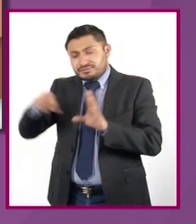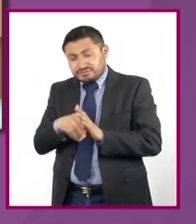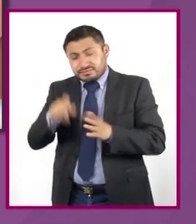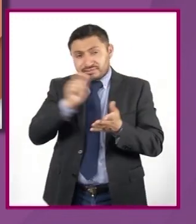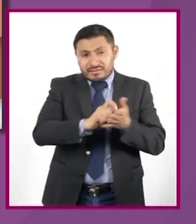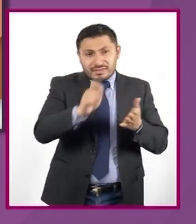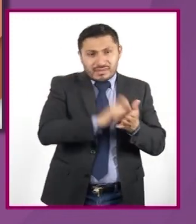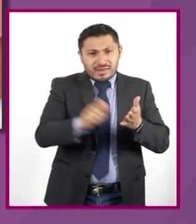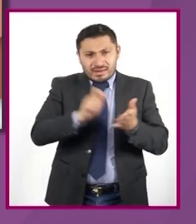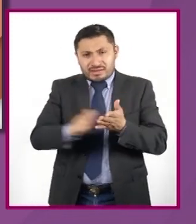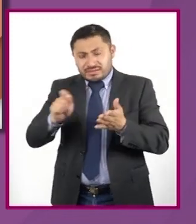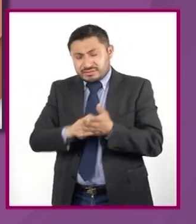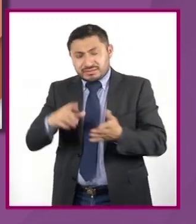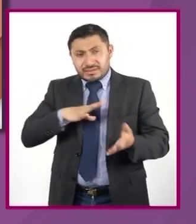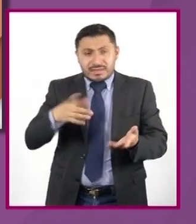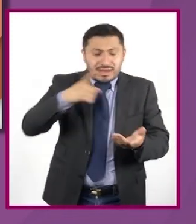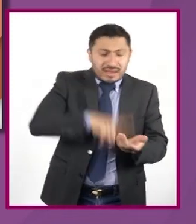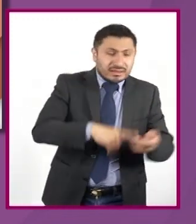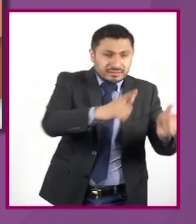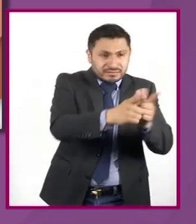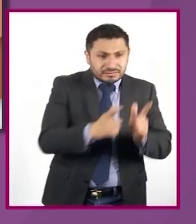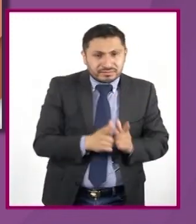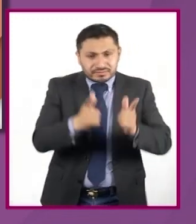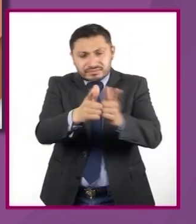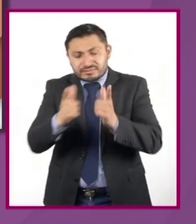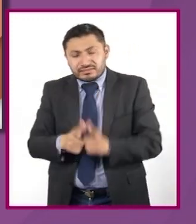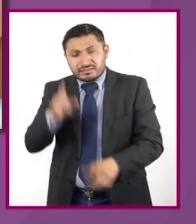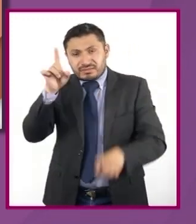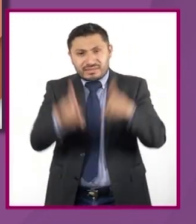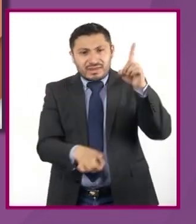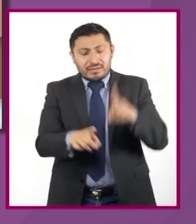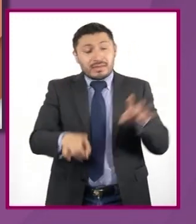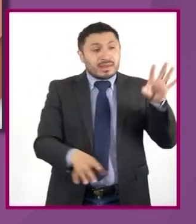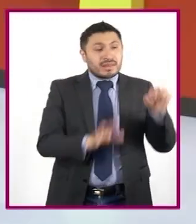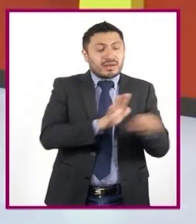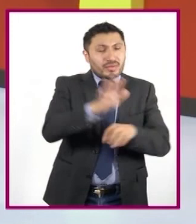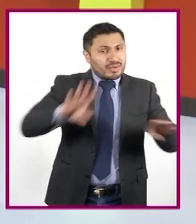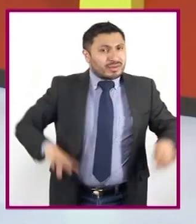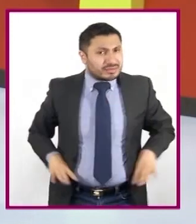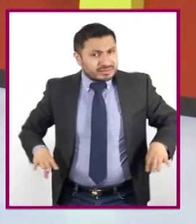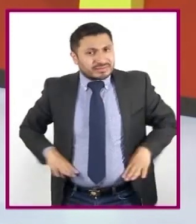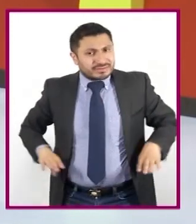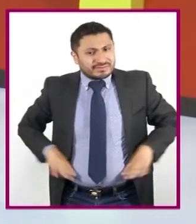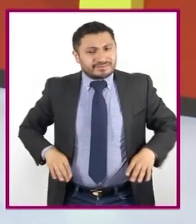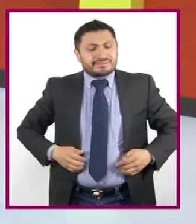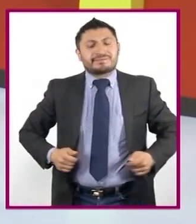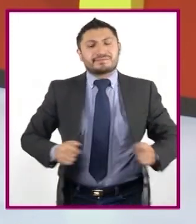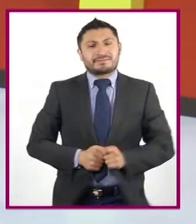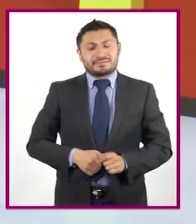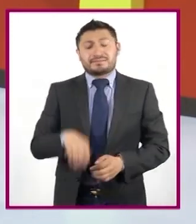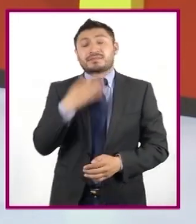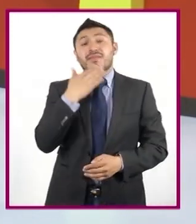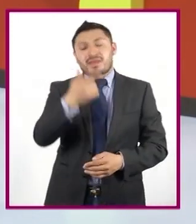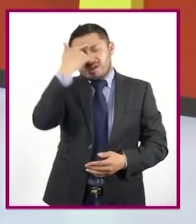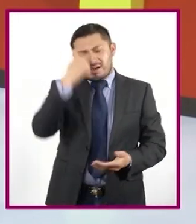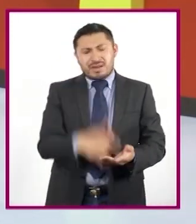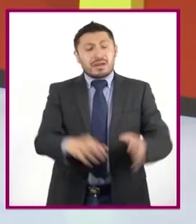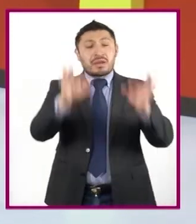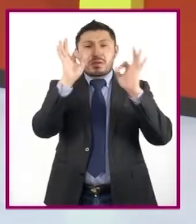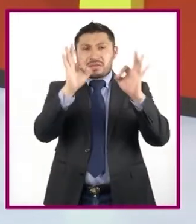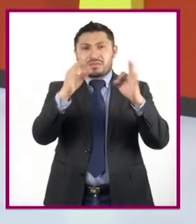literarios que se agrupan utilizando criterios de selección. Muy bien, creo que vamos